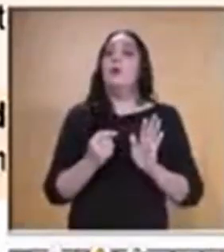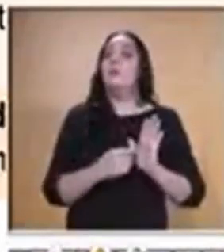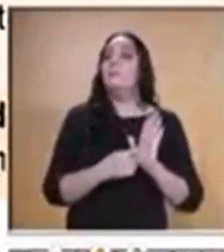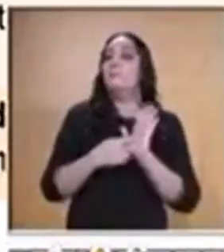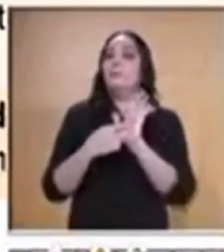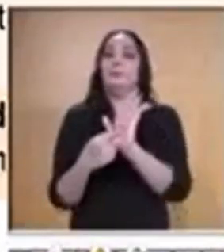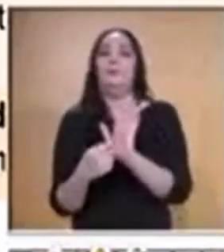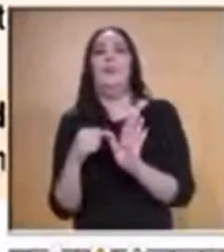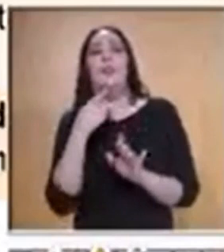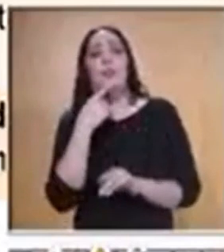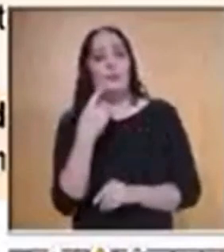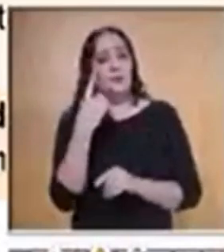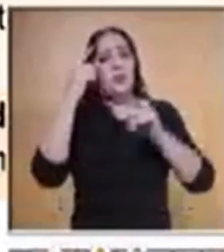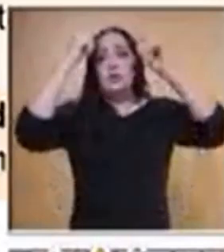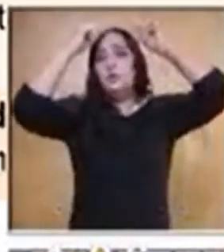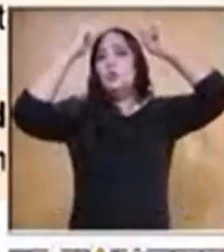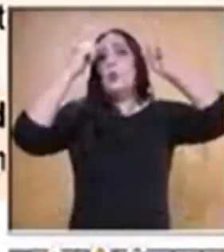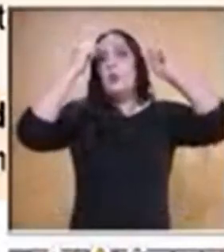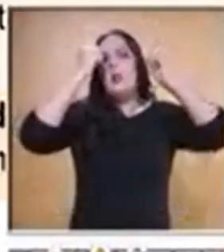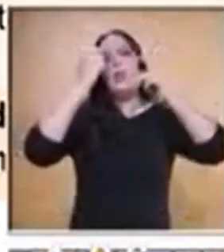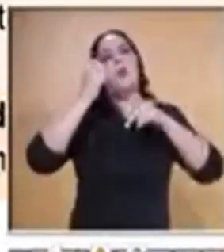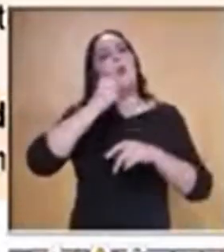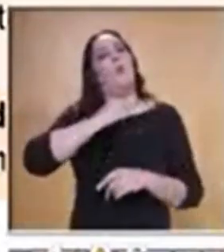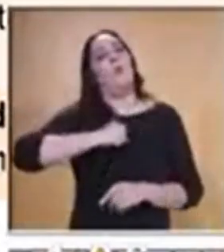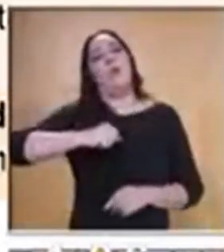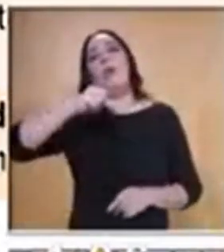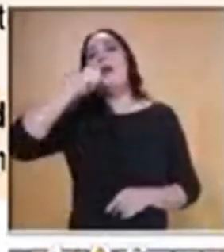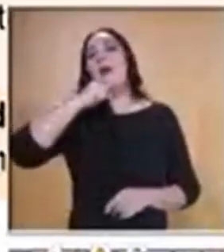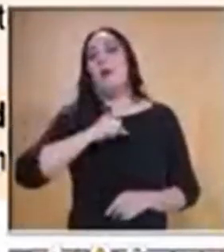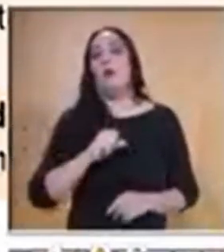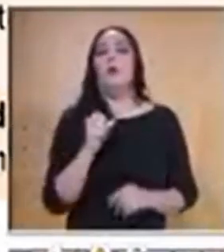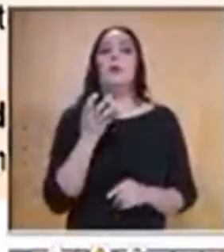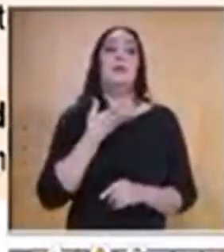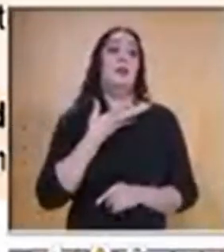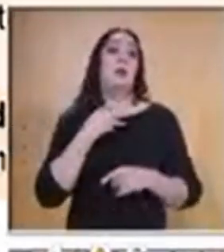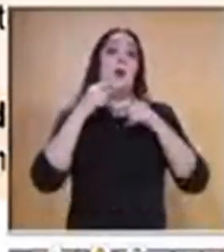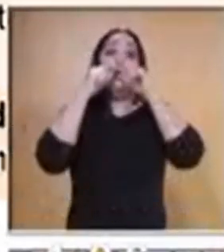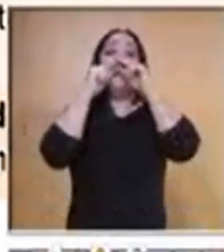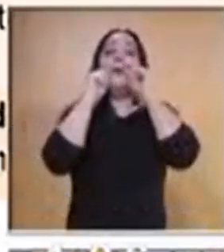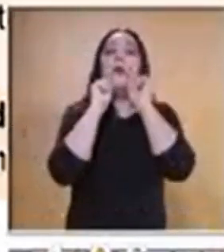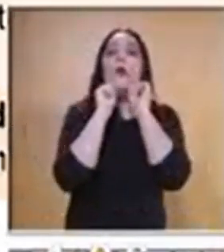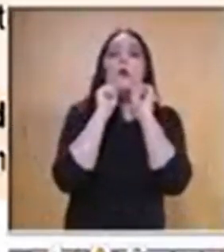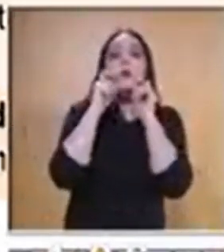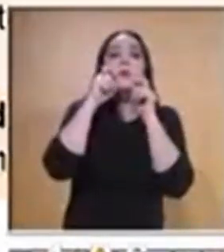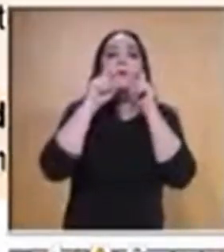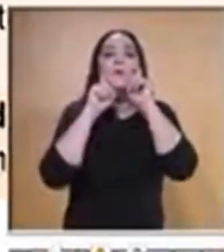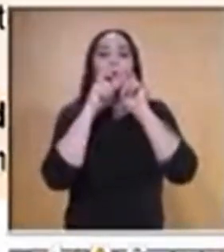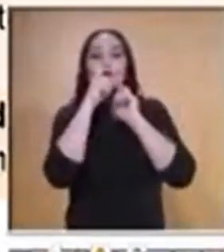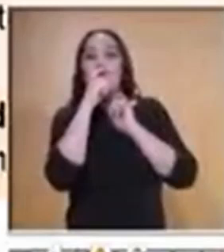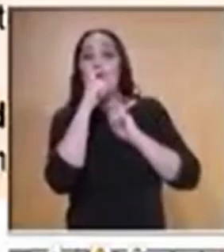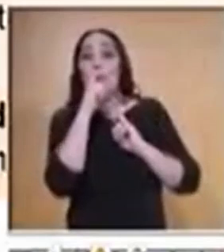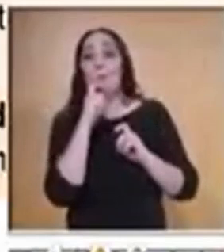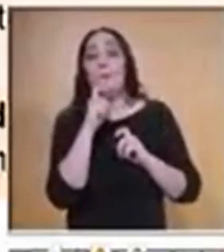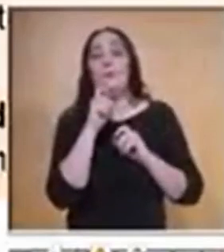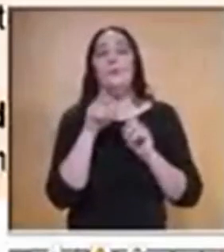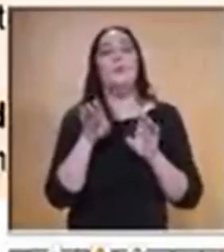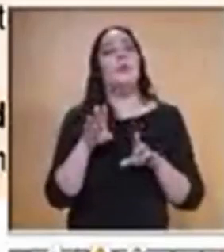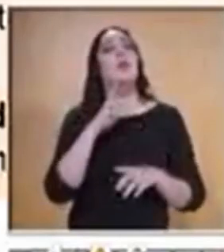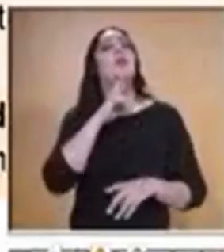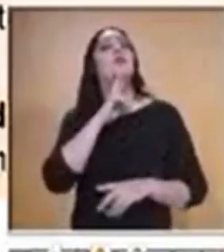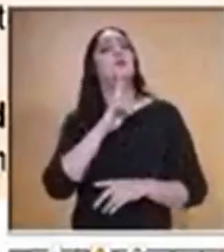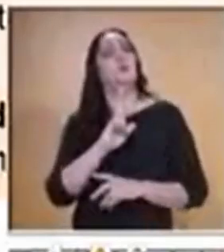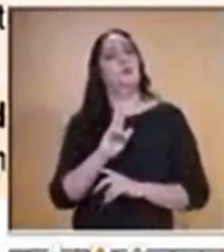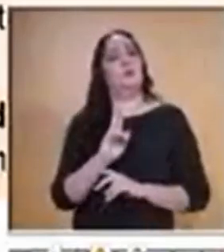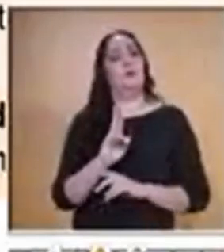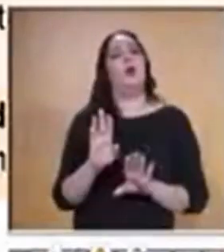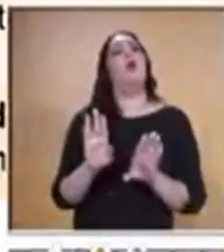se menciona un sombrero desgastado y un bigote rasurado. Responden a las preguntas: ¿cómo es el sombrero?